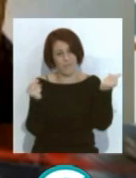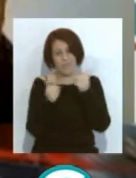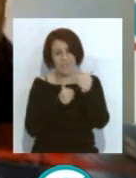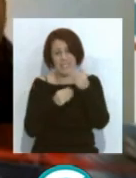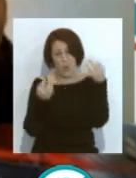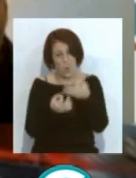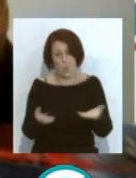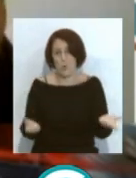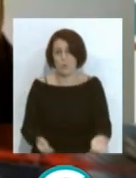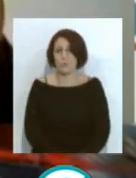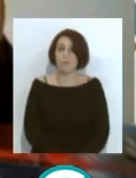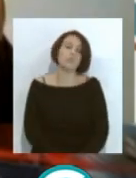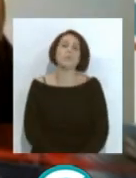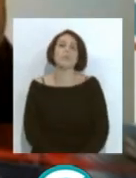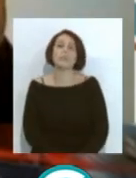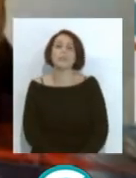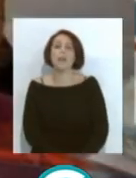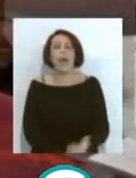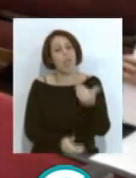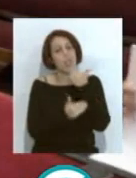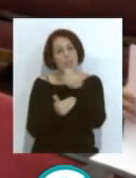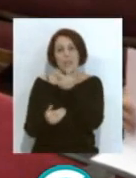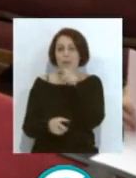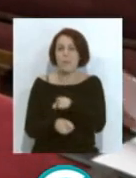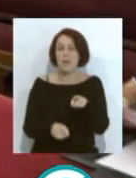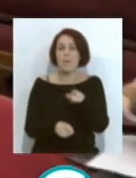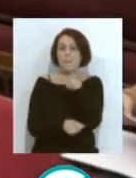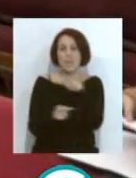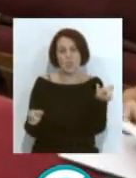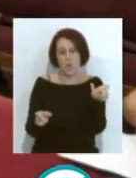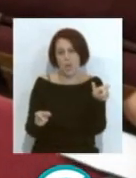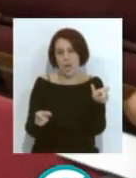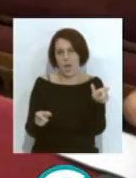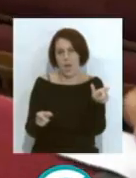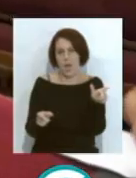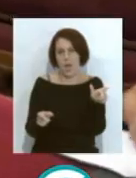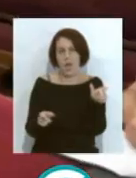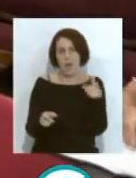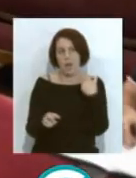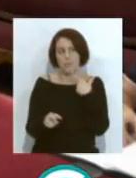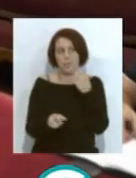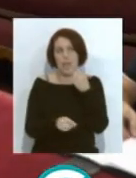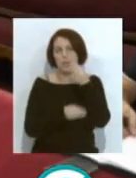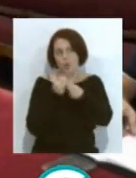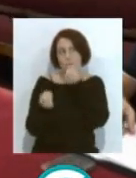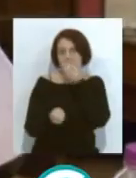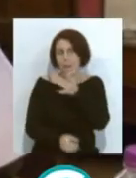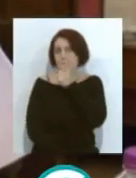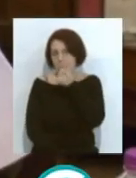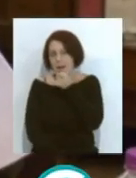y bueno, hay que agradecerles también a la gente que ha estado, con mayor o menor acierto, pero sí que es verdad